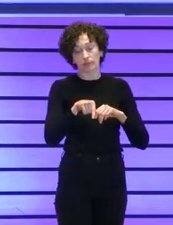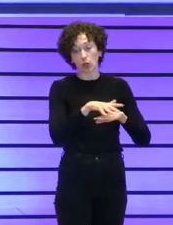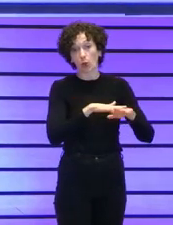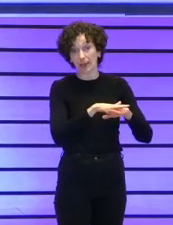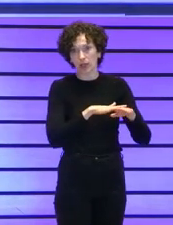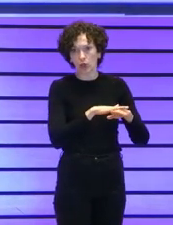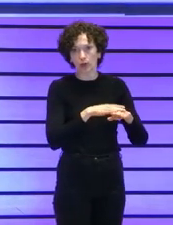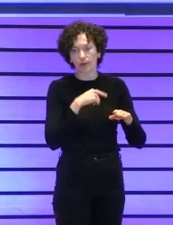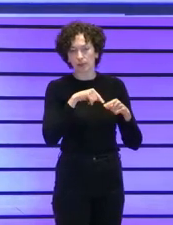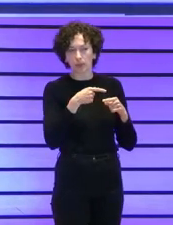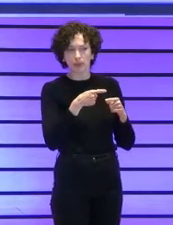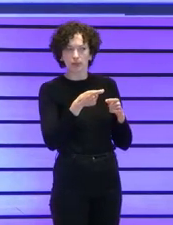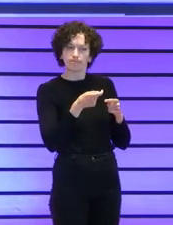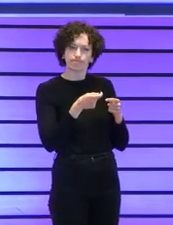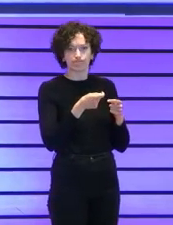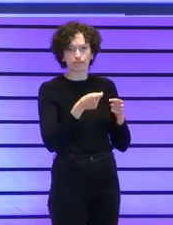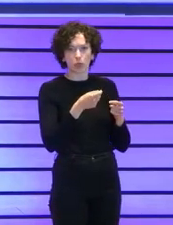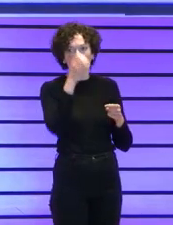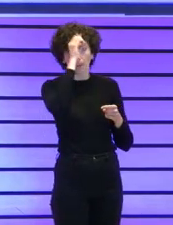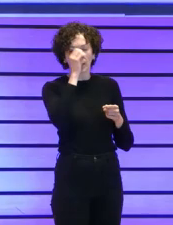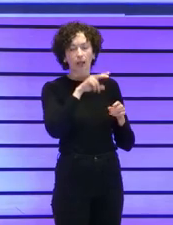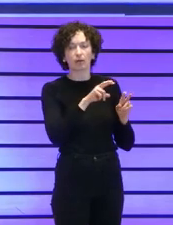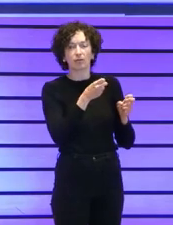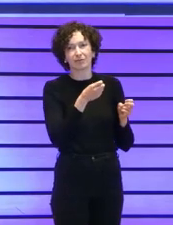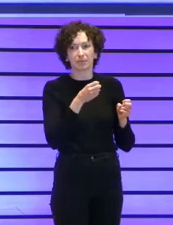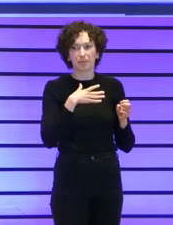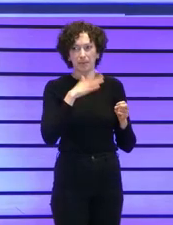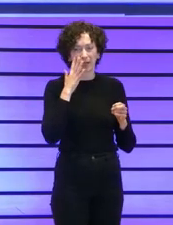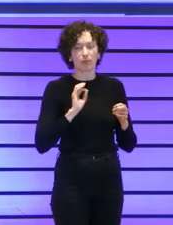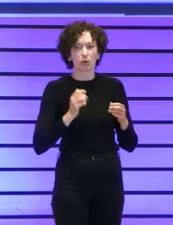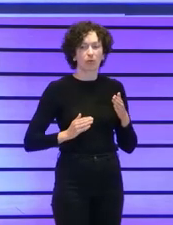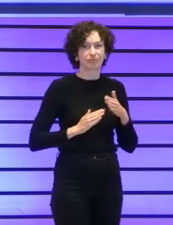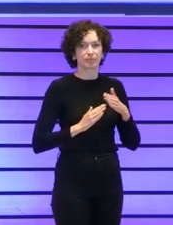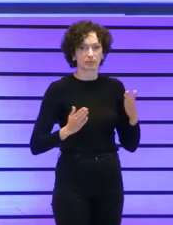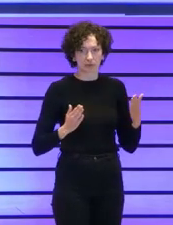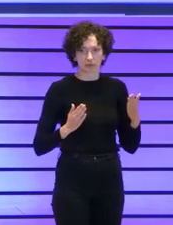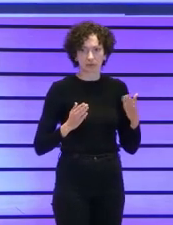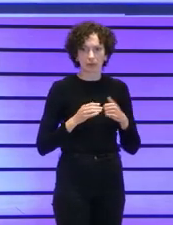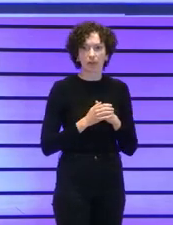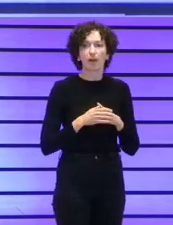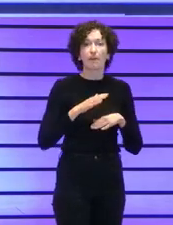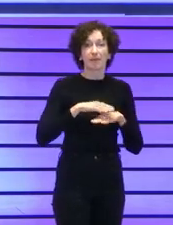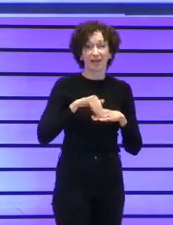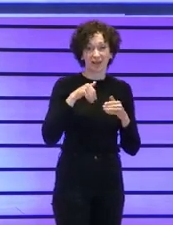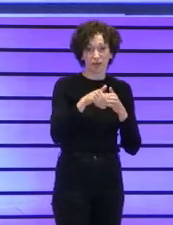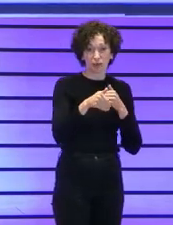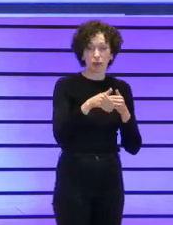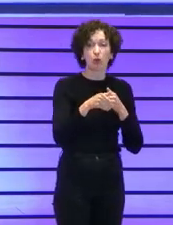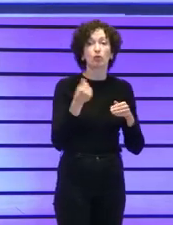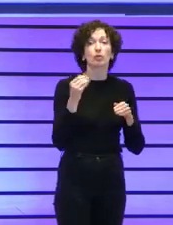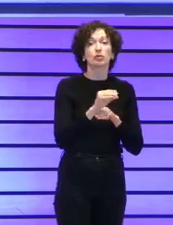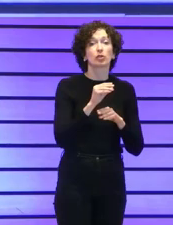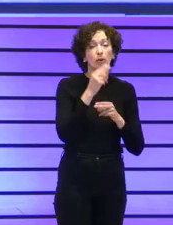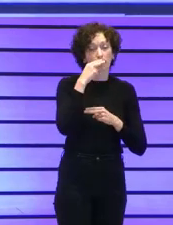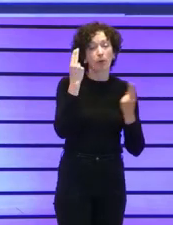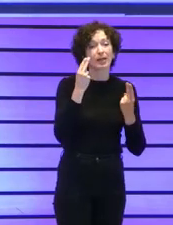crees que se podría caminar hacia una menor dependencia de estas subvenciones públicas? Vamos a ver, yo el tema